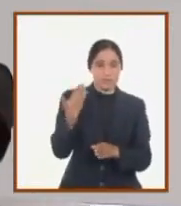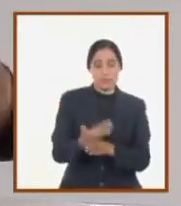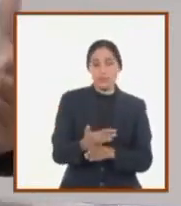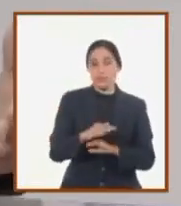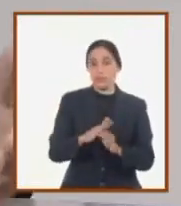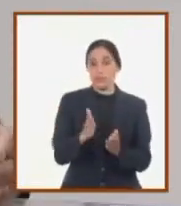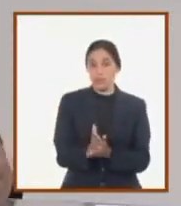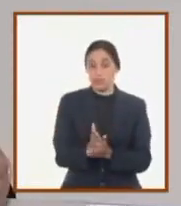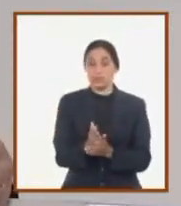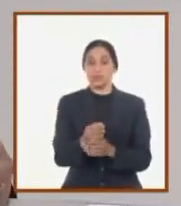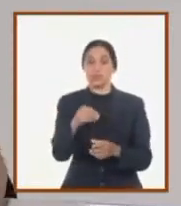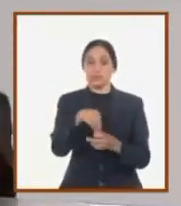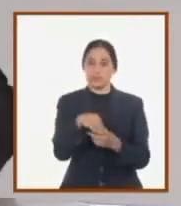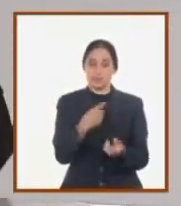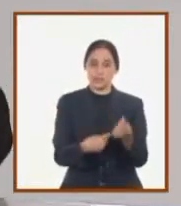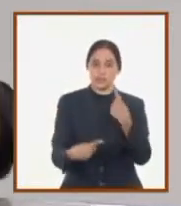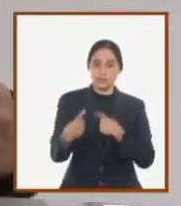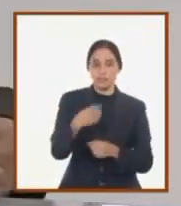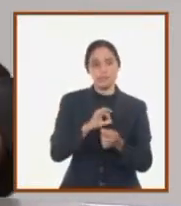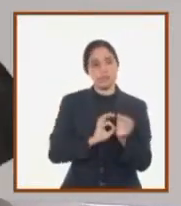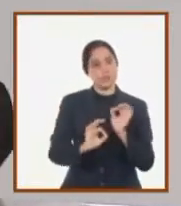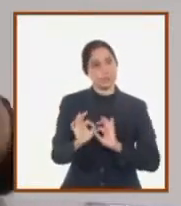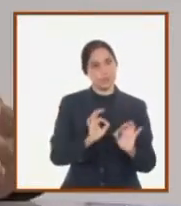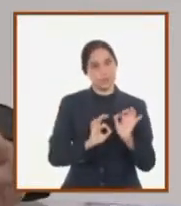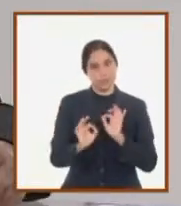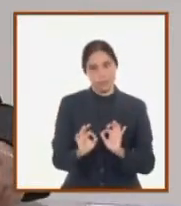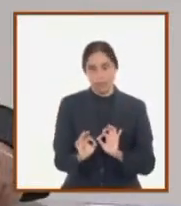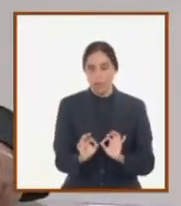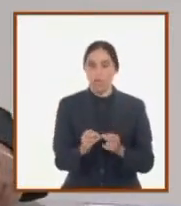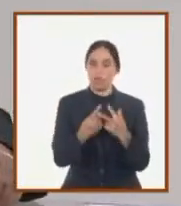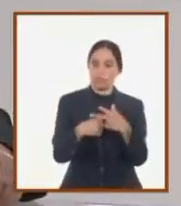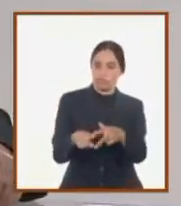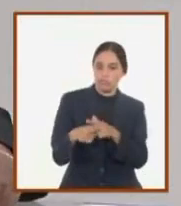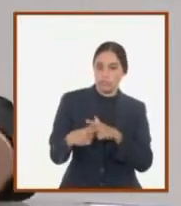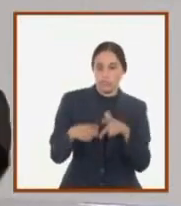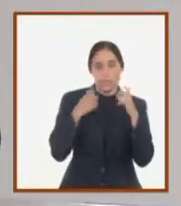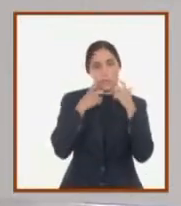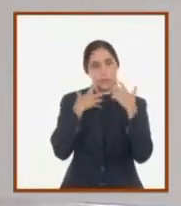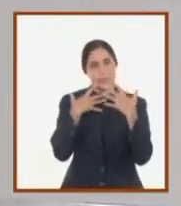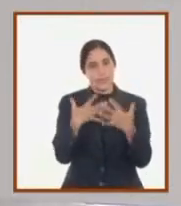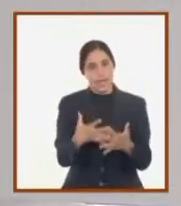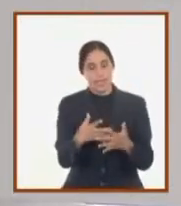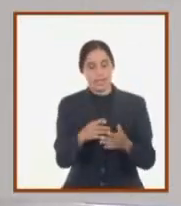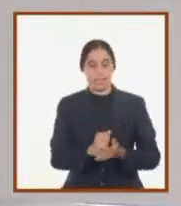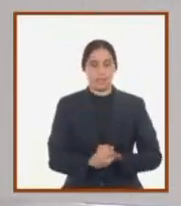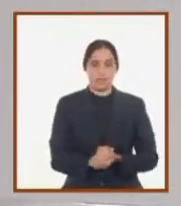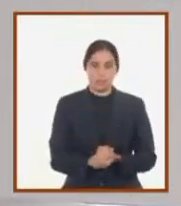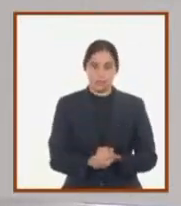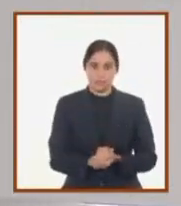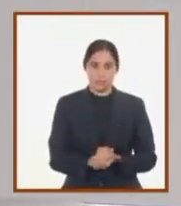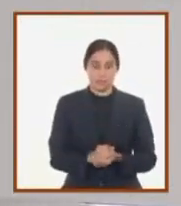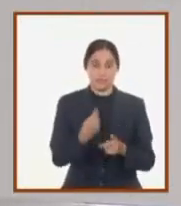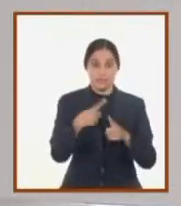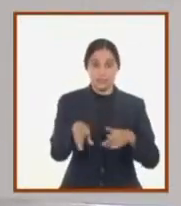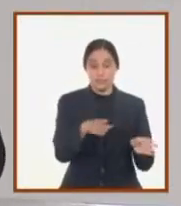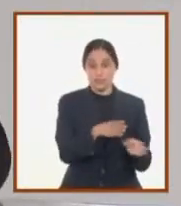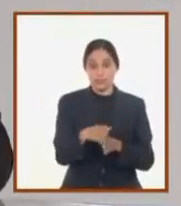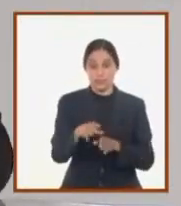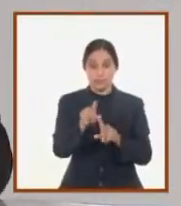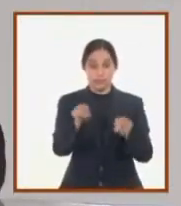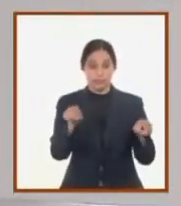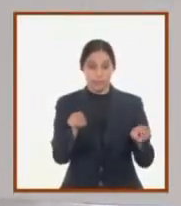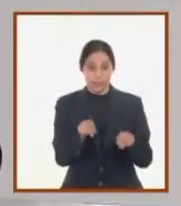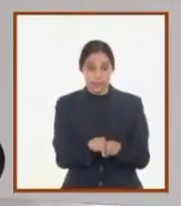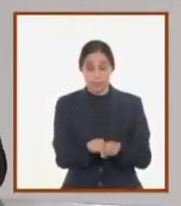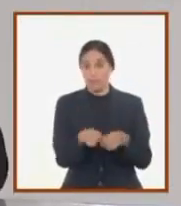ello Bueno pues por supuesto con el tratamiento que lleva para la observación en el tiempo en la emeroteca hay que decir que además